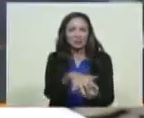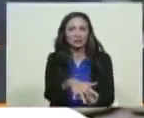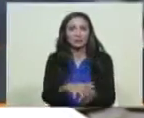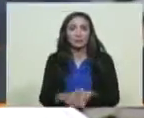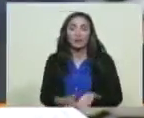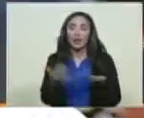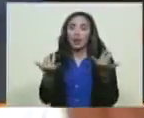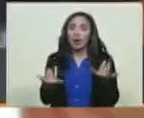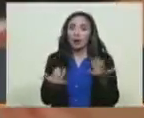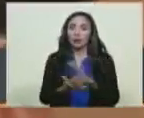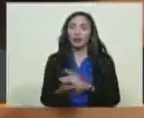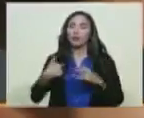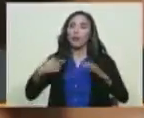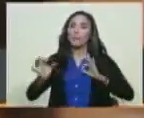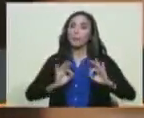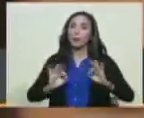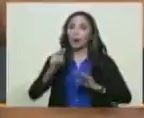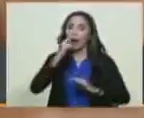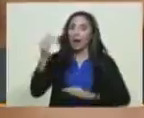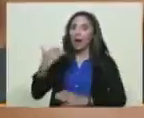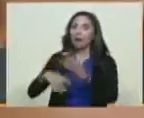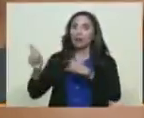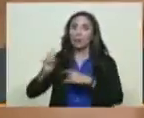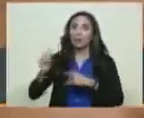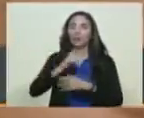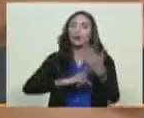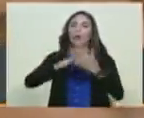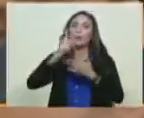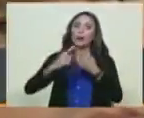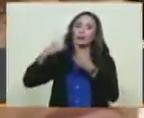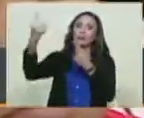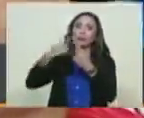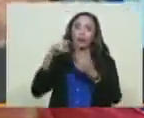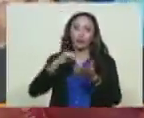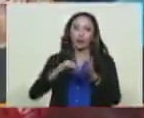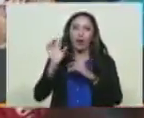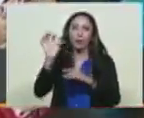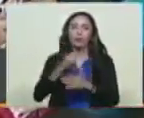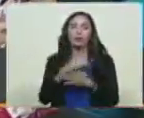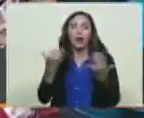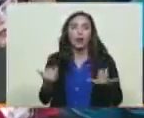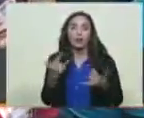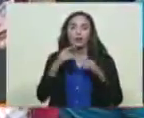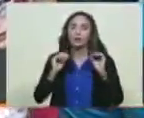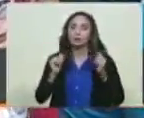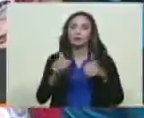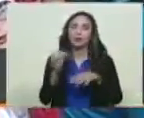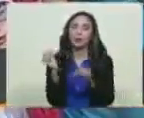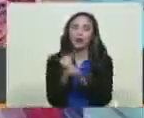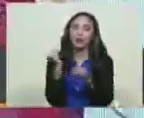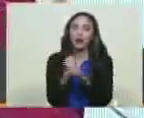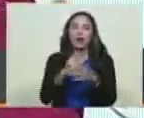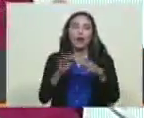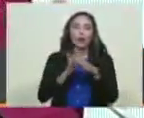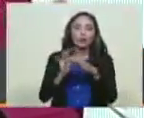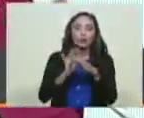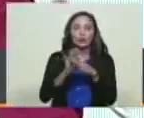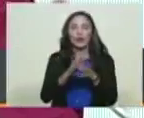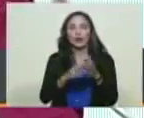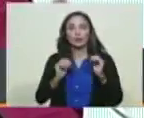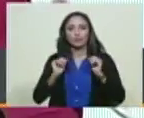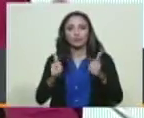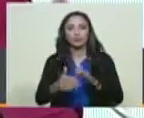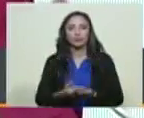el momento yo había preparado desde hace meses el plan vuelta a la patria y llegó el momento de activarlo y yo